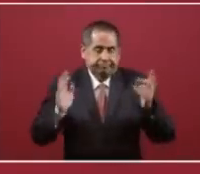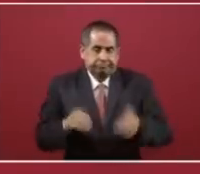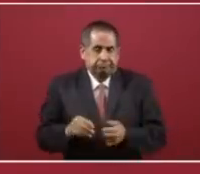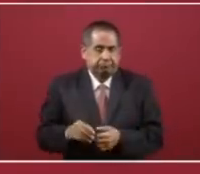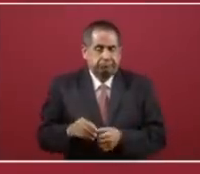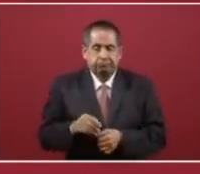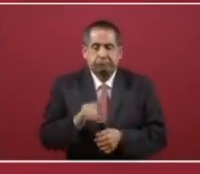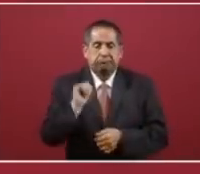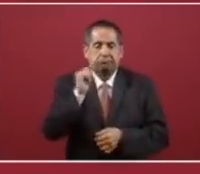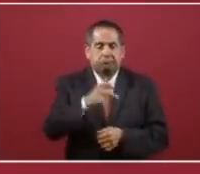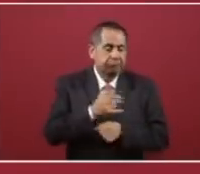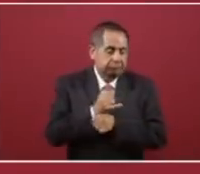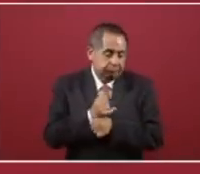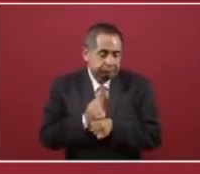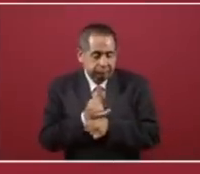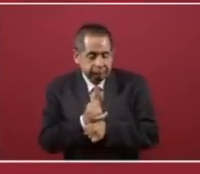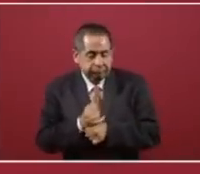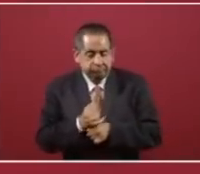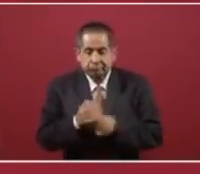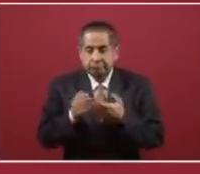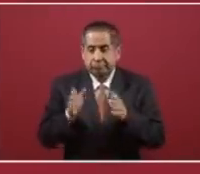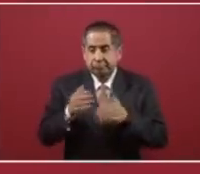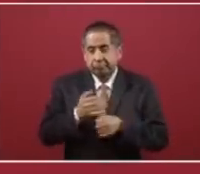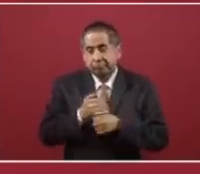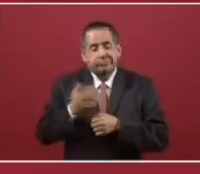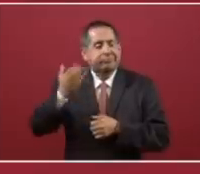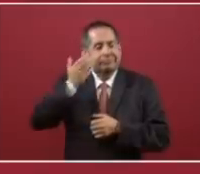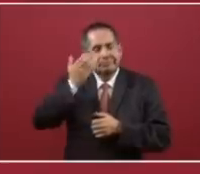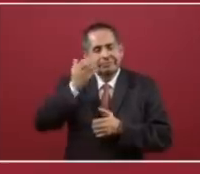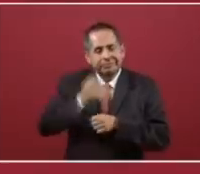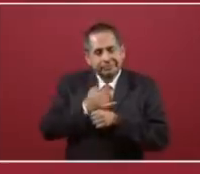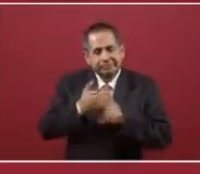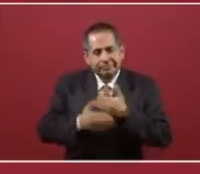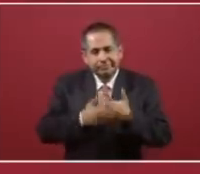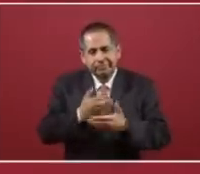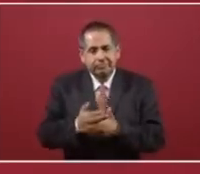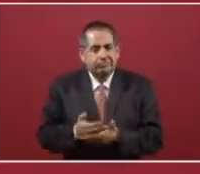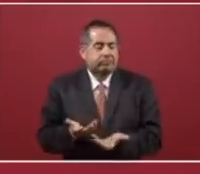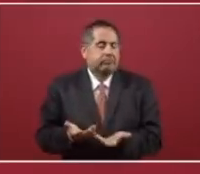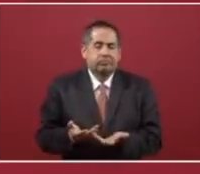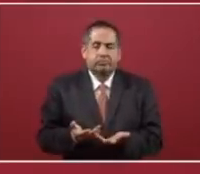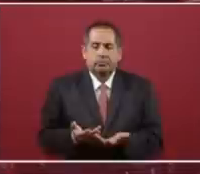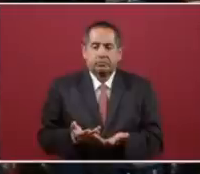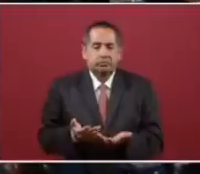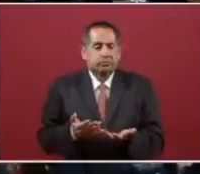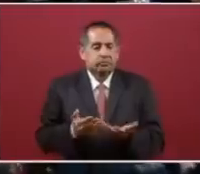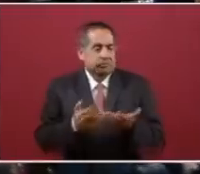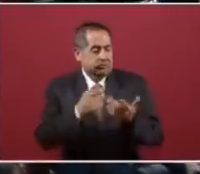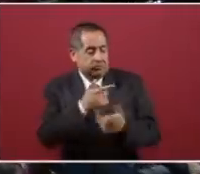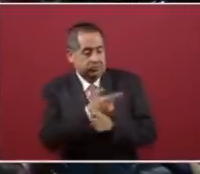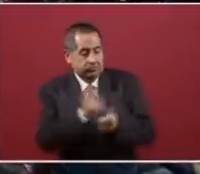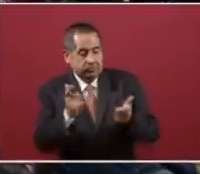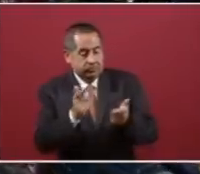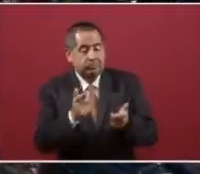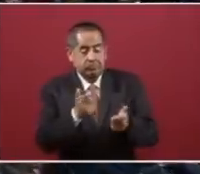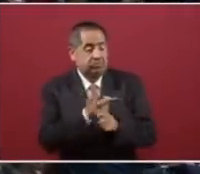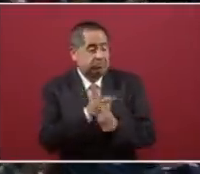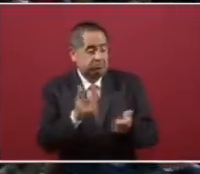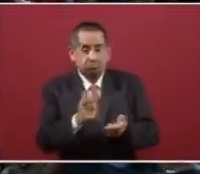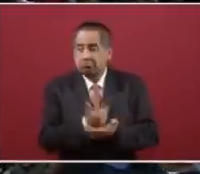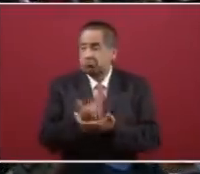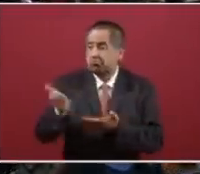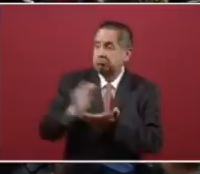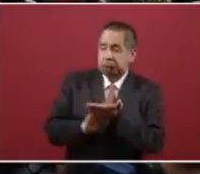averiguación previa abierto en el sistema tradicional implicaría que no habría libertad bajo fianza perdón que habría libertad